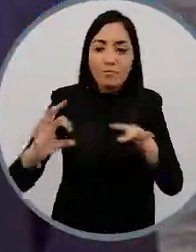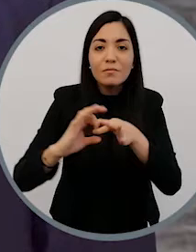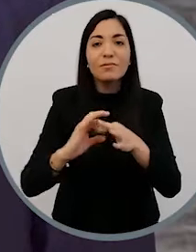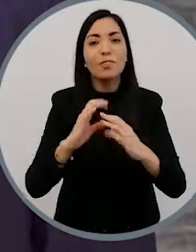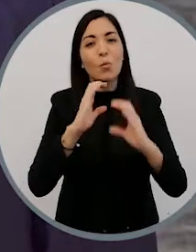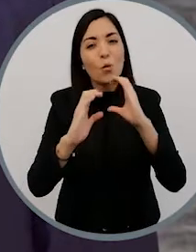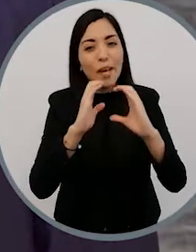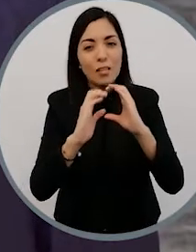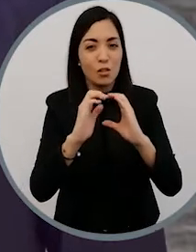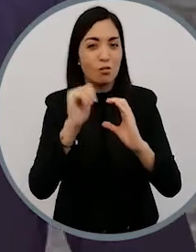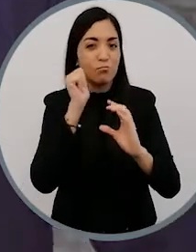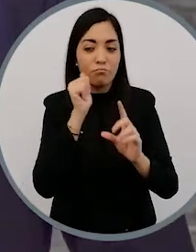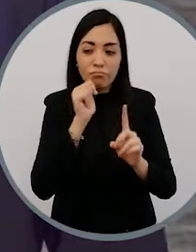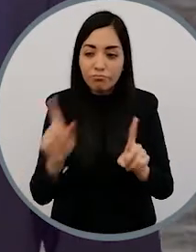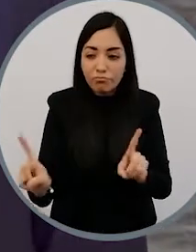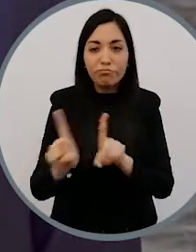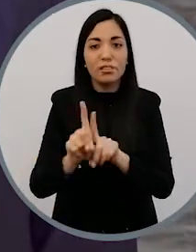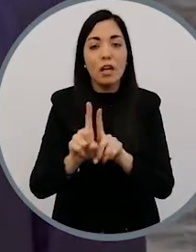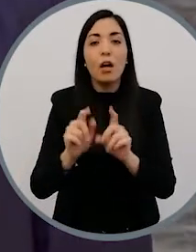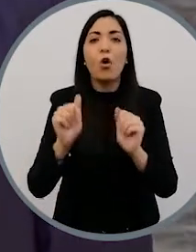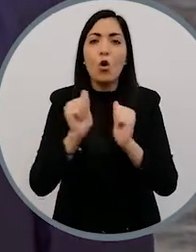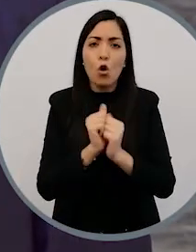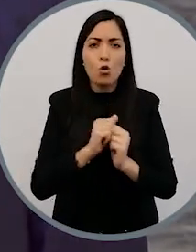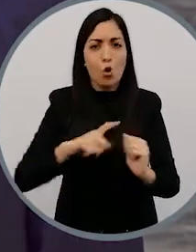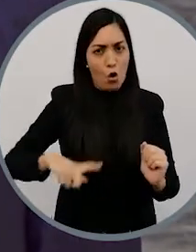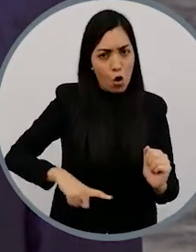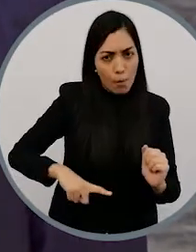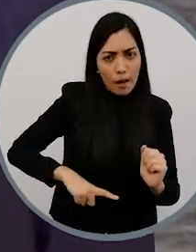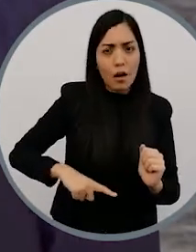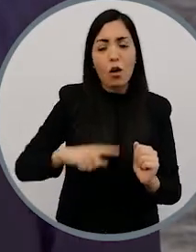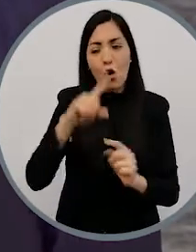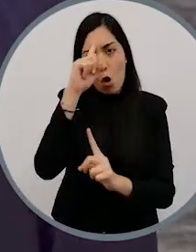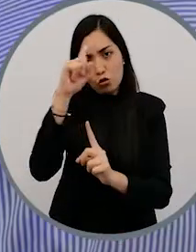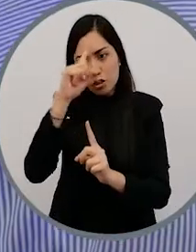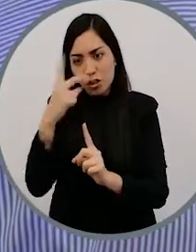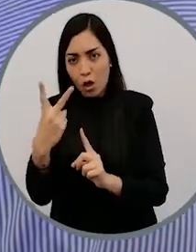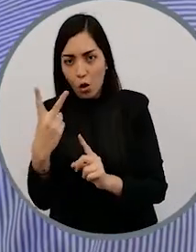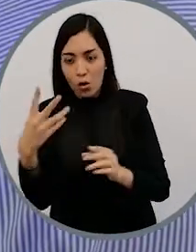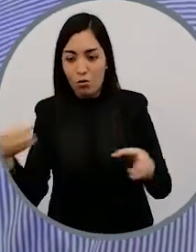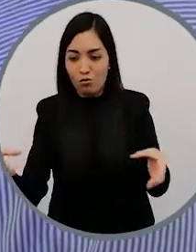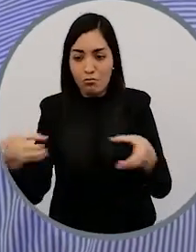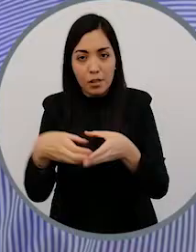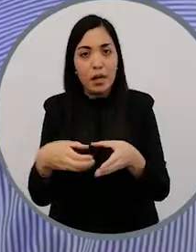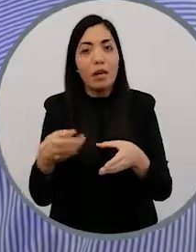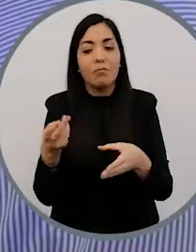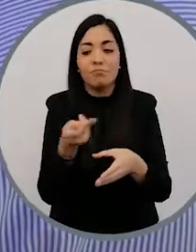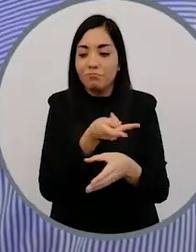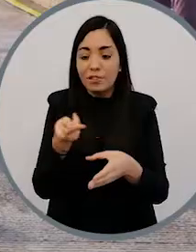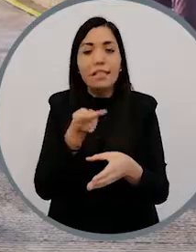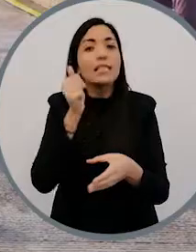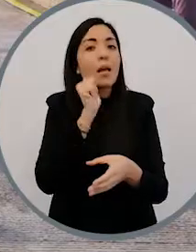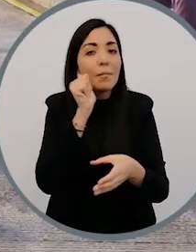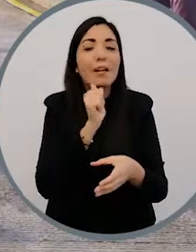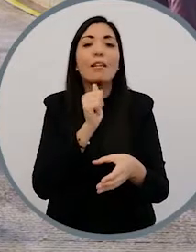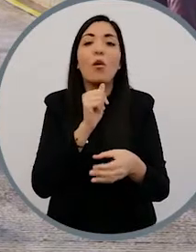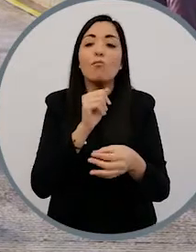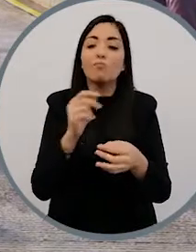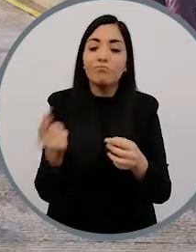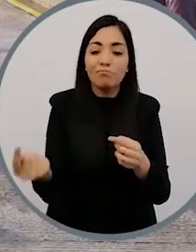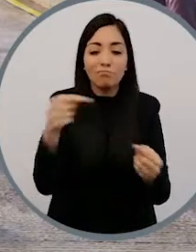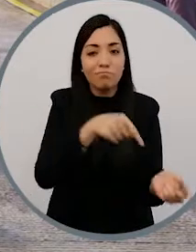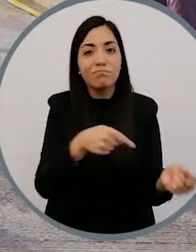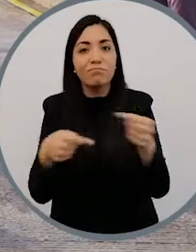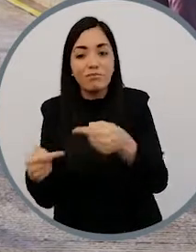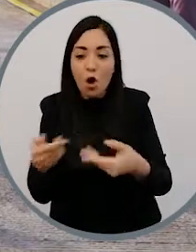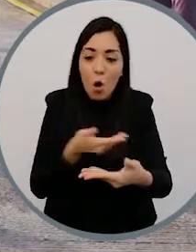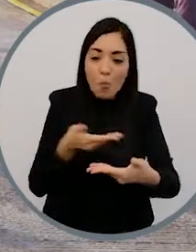Hay una relación y una comunicación muy directa y muy transparente entre ayuntamiento y consejo, y nosotros como consejo pues